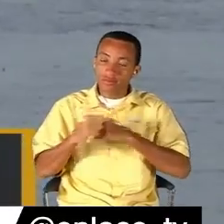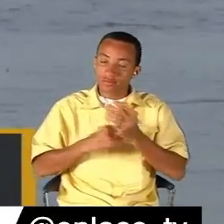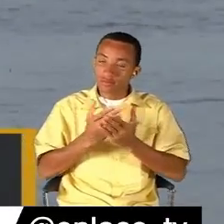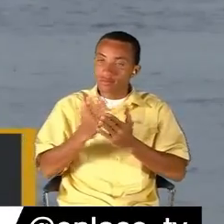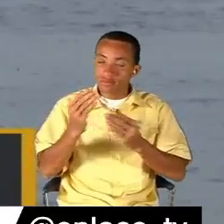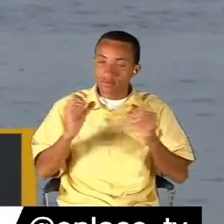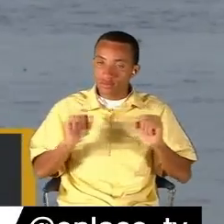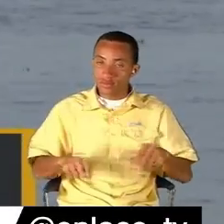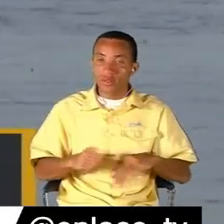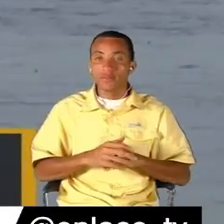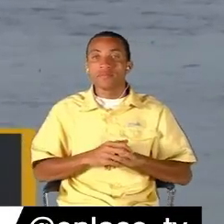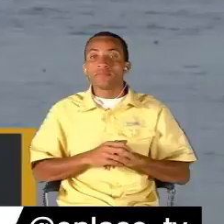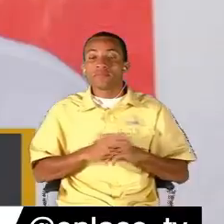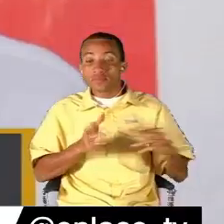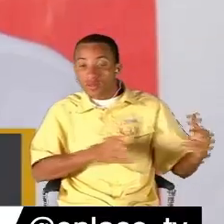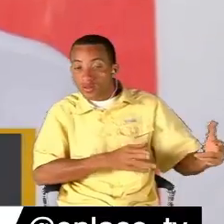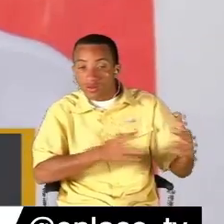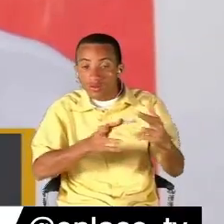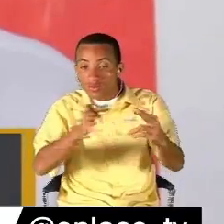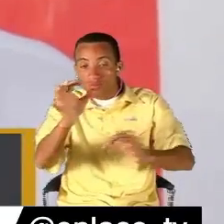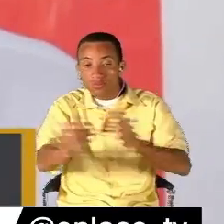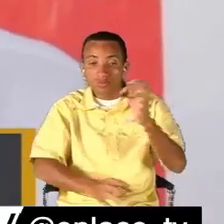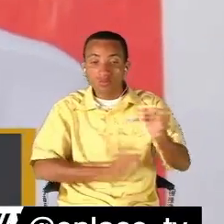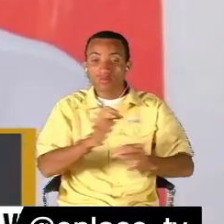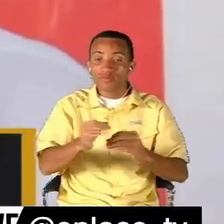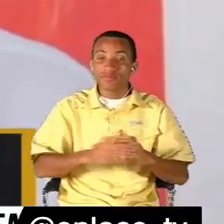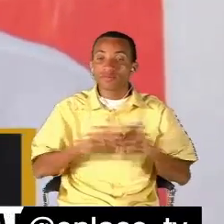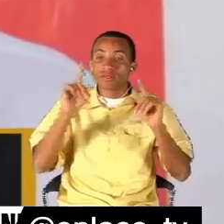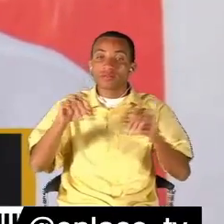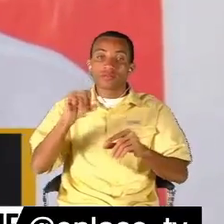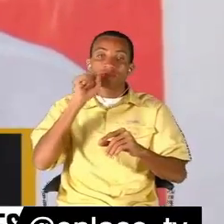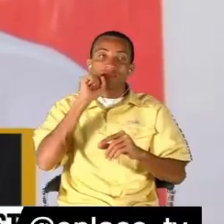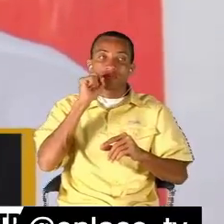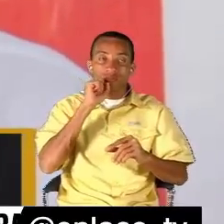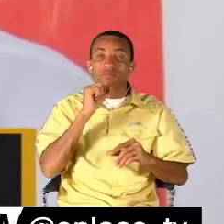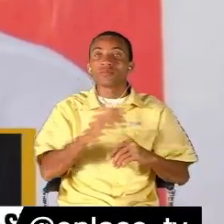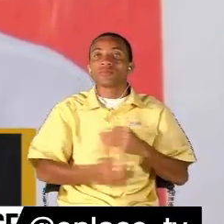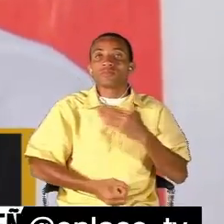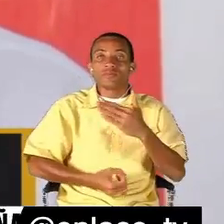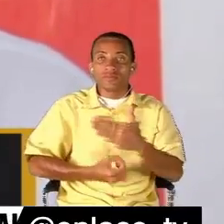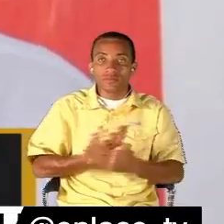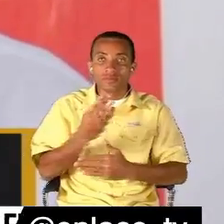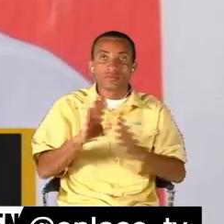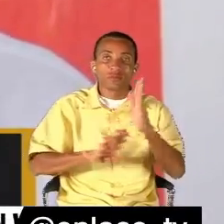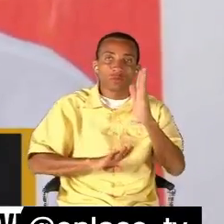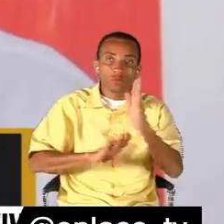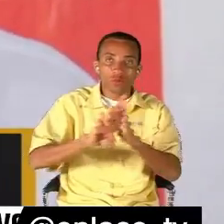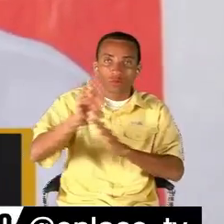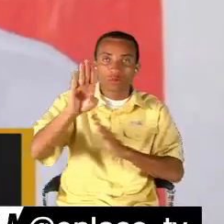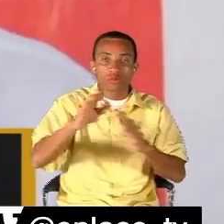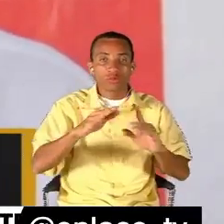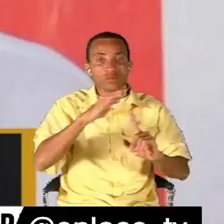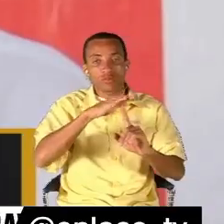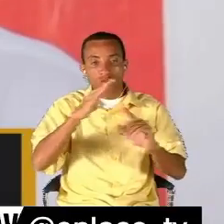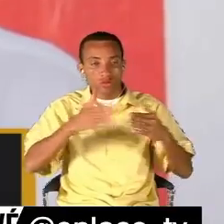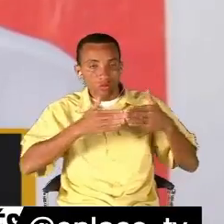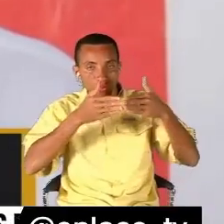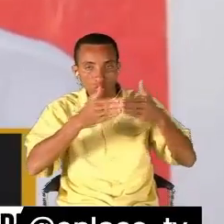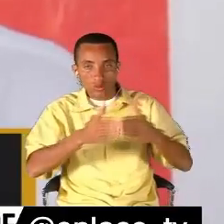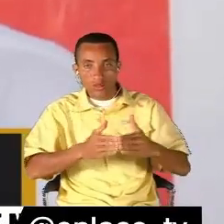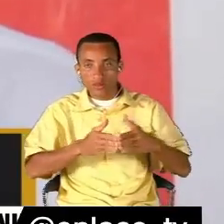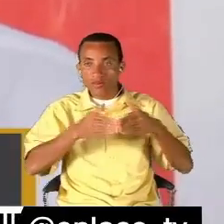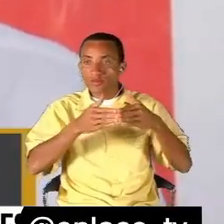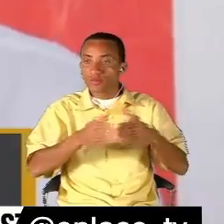Magdalena. Va en línea con el espíritu de la alcaldía de Barranca Bermeja, que es desarrollar una ciudad de progreso, una ciudad puerto, una ciudad ordenada y